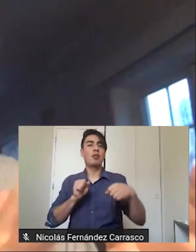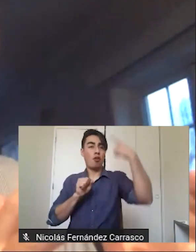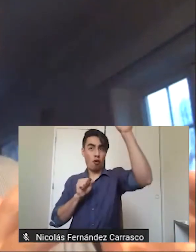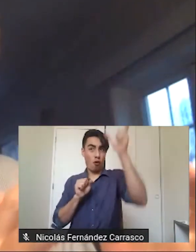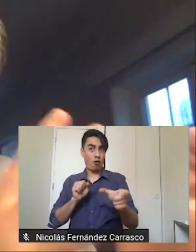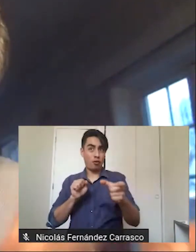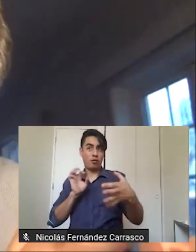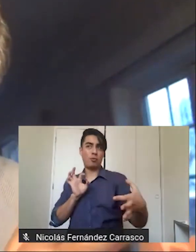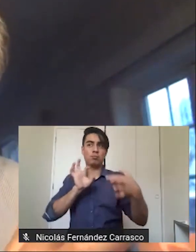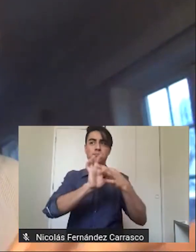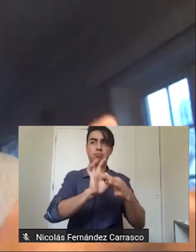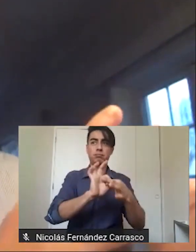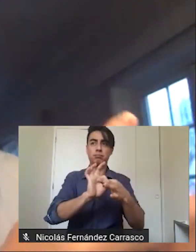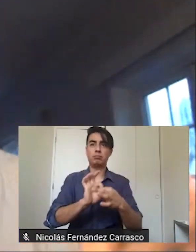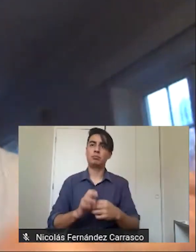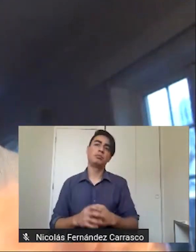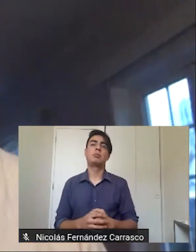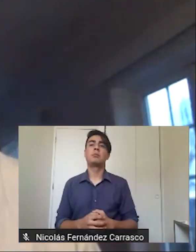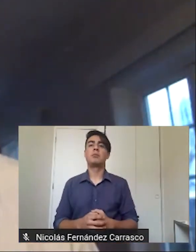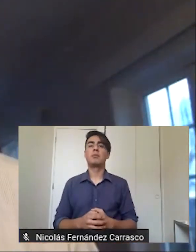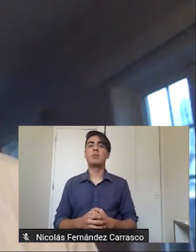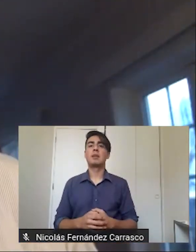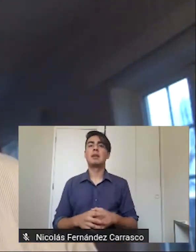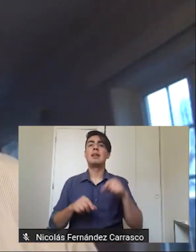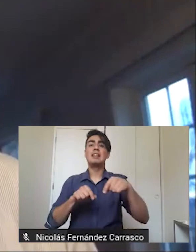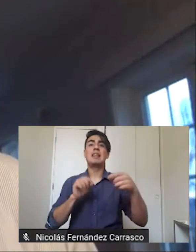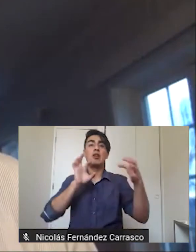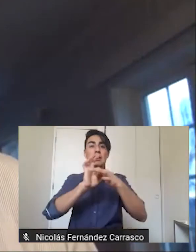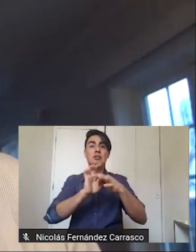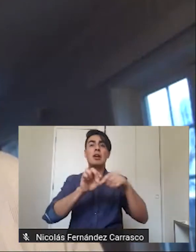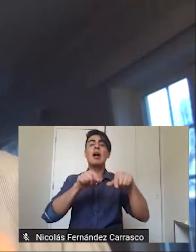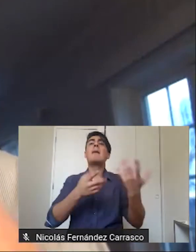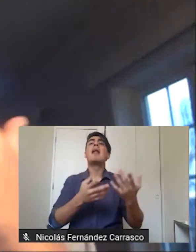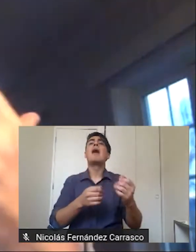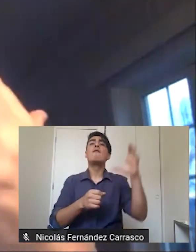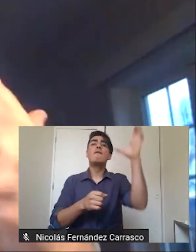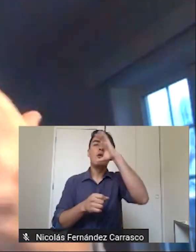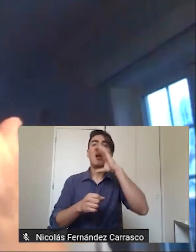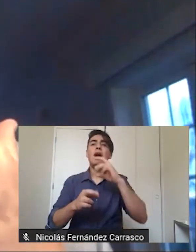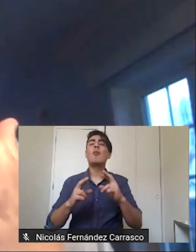la colaboración sirve para encontrar soluciones sostenibles.